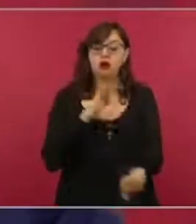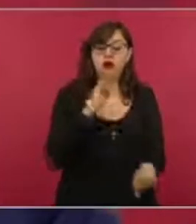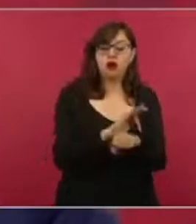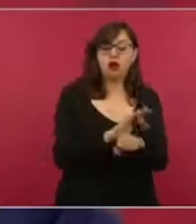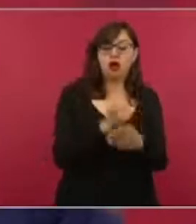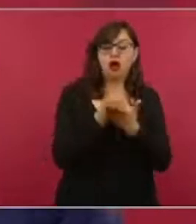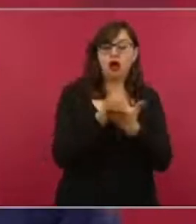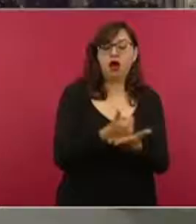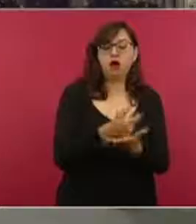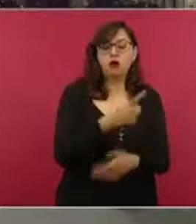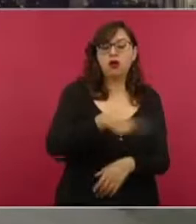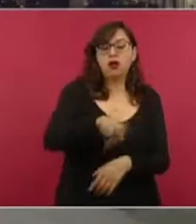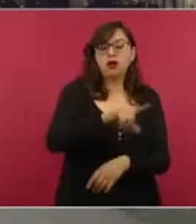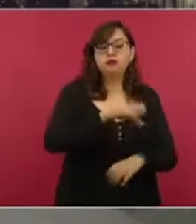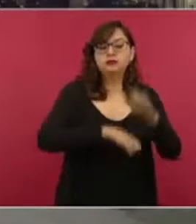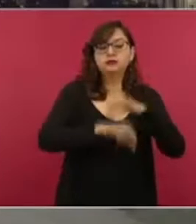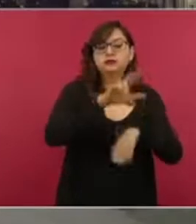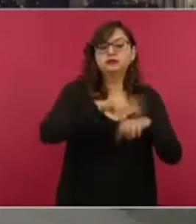patronales,